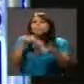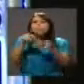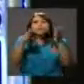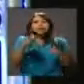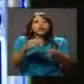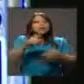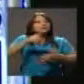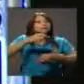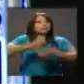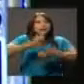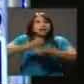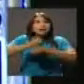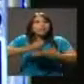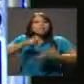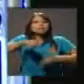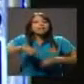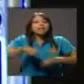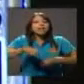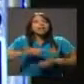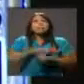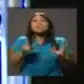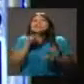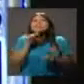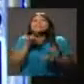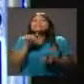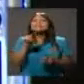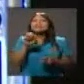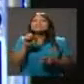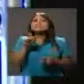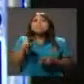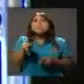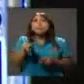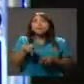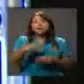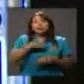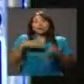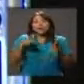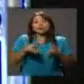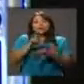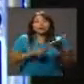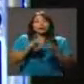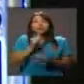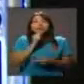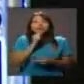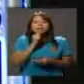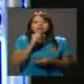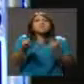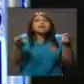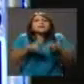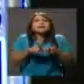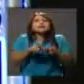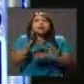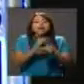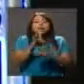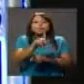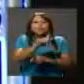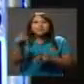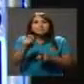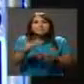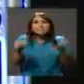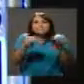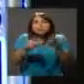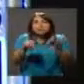Conexup? Los dueños de las universidades privadas. ¿Y qué pasa en las universidades privadas? Se aumentan las matrículas cada cuatrimestre. Es como una